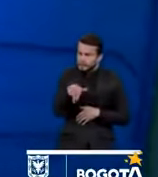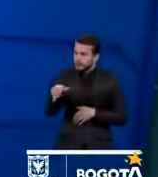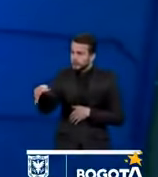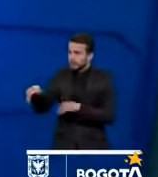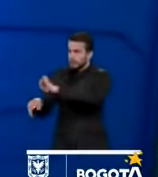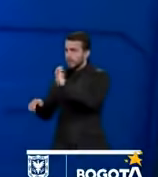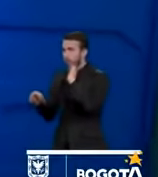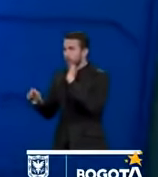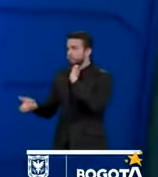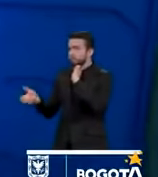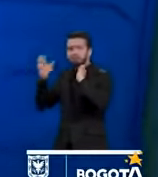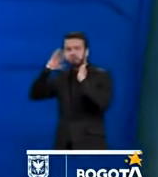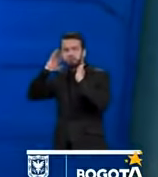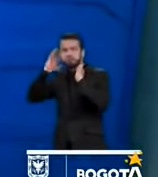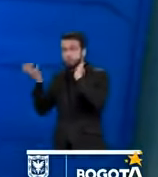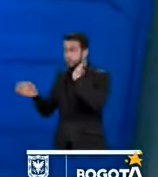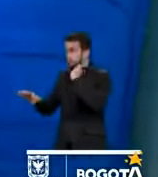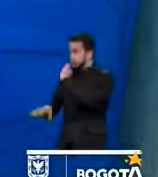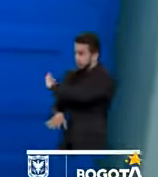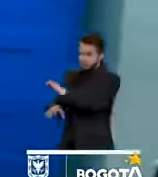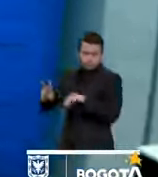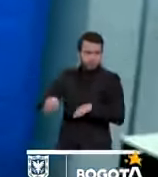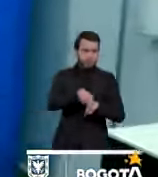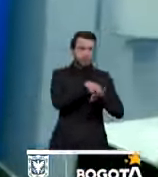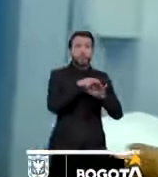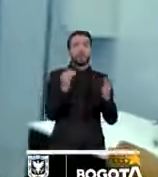un punto de higienización de manos. Mucho gusto.